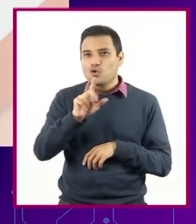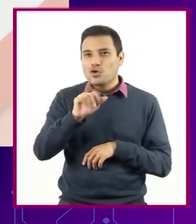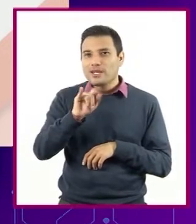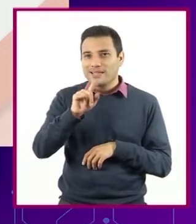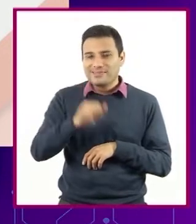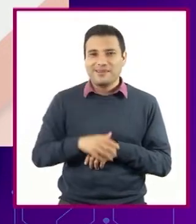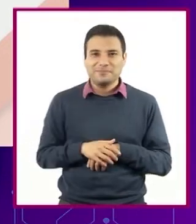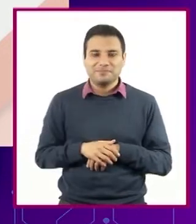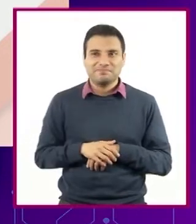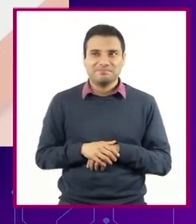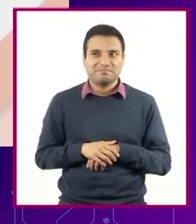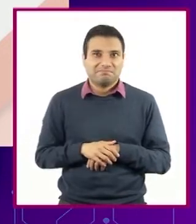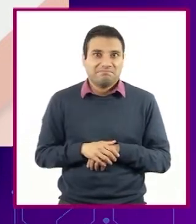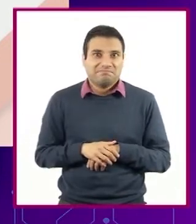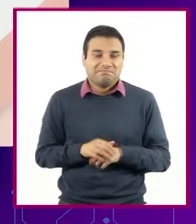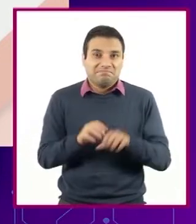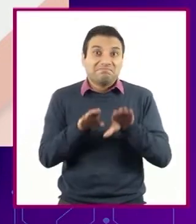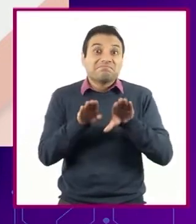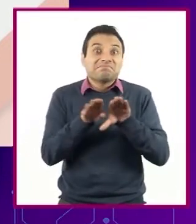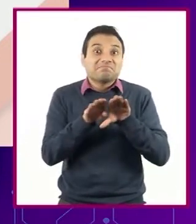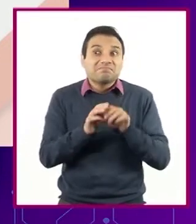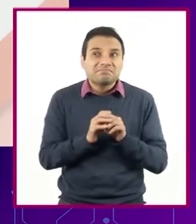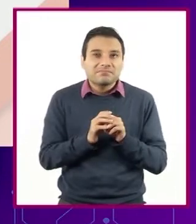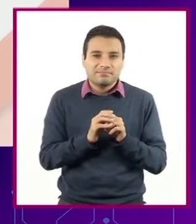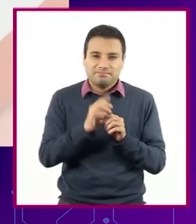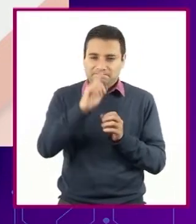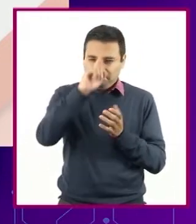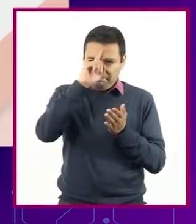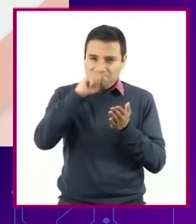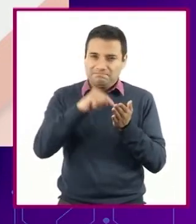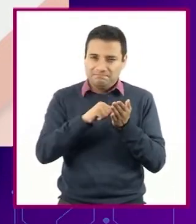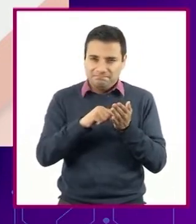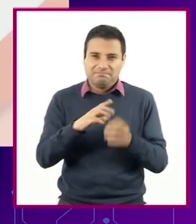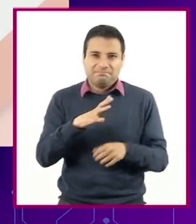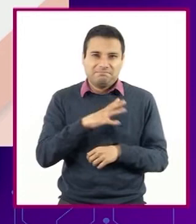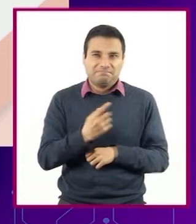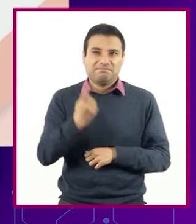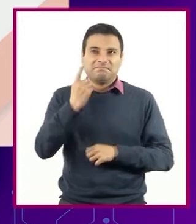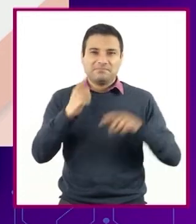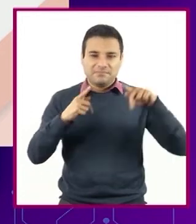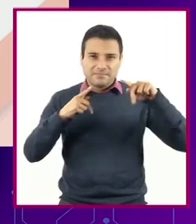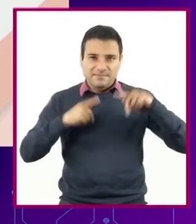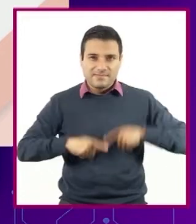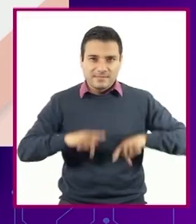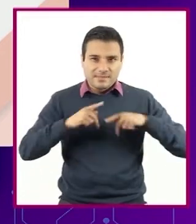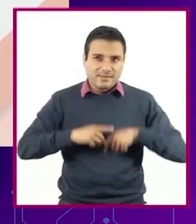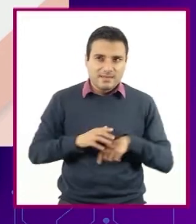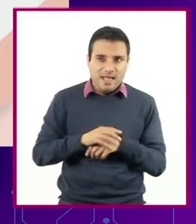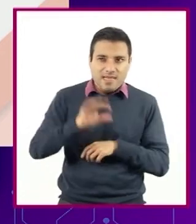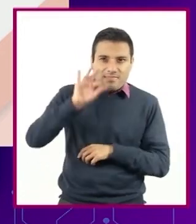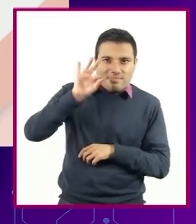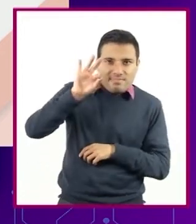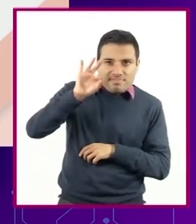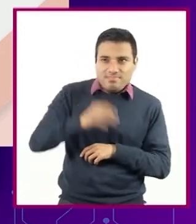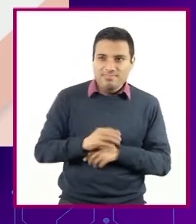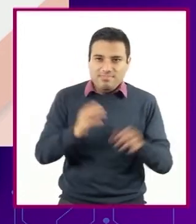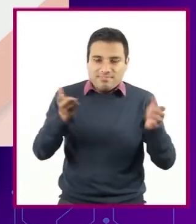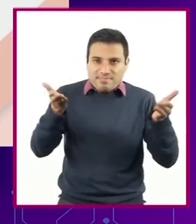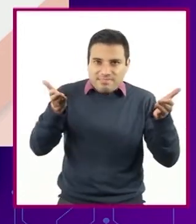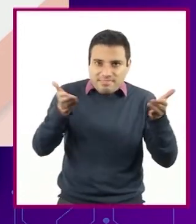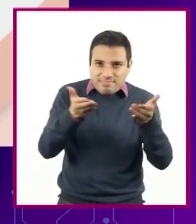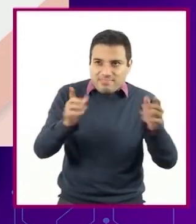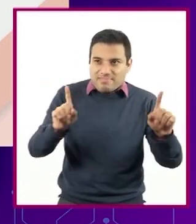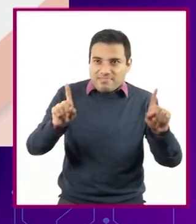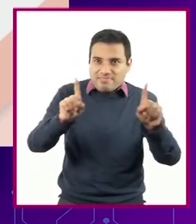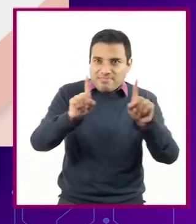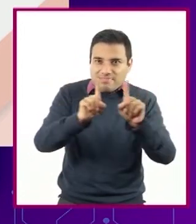a la intervención de una Celestina, quien urdiendo un maquiavélico plan, logró que ella viese en Romeo